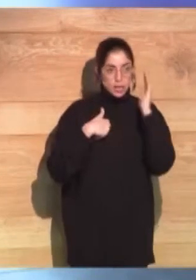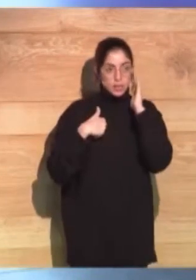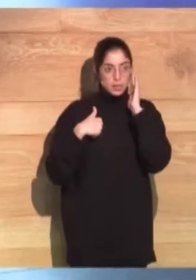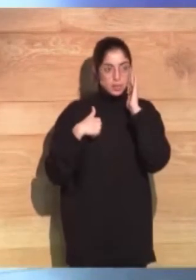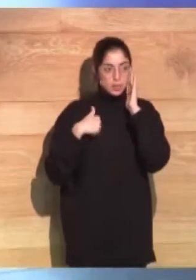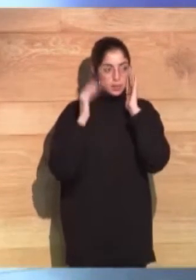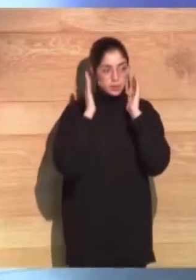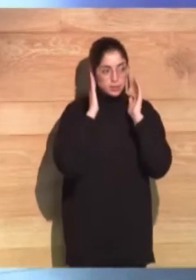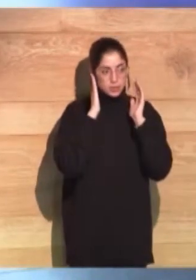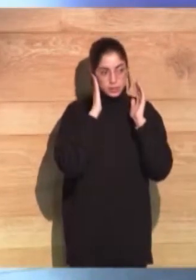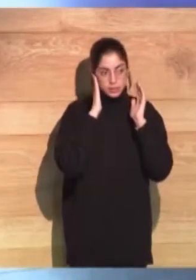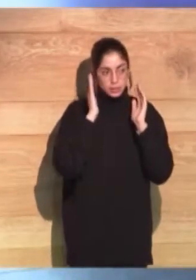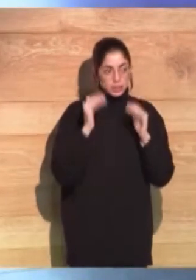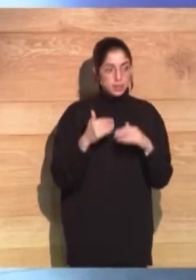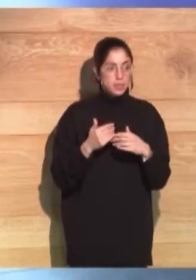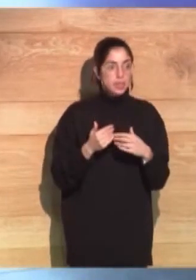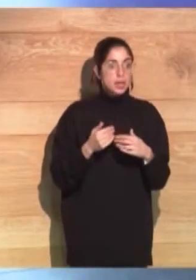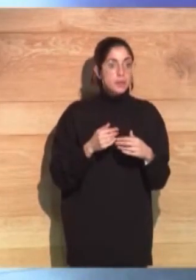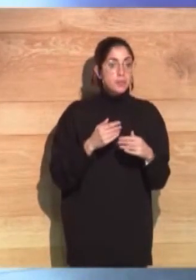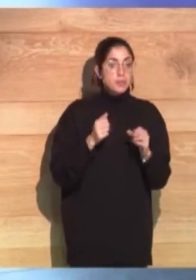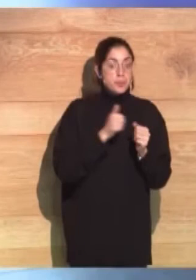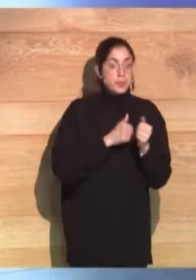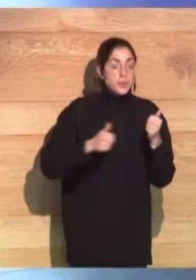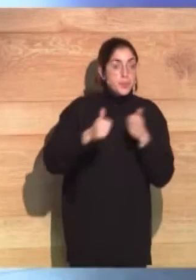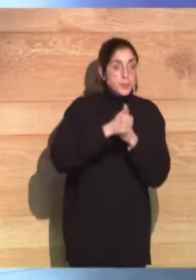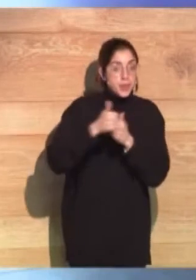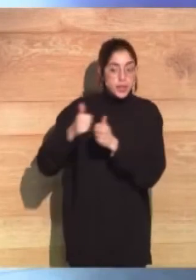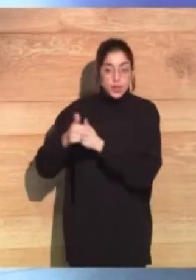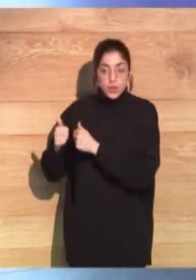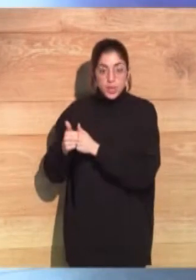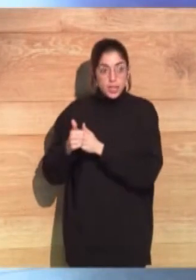hay que respetar las prioridades de los africanos y de